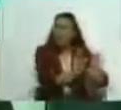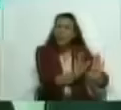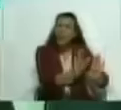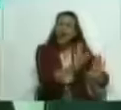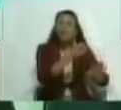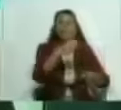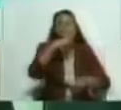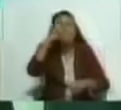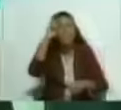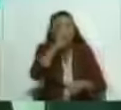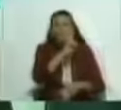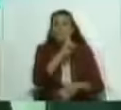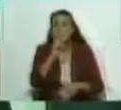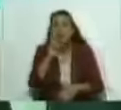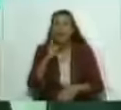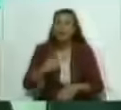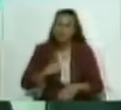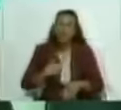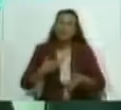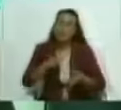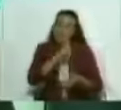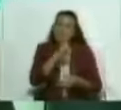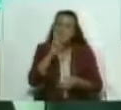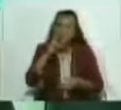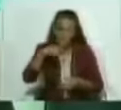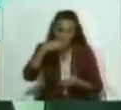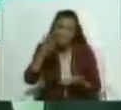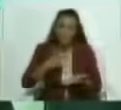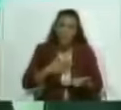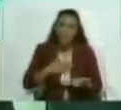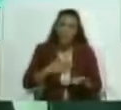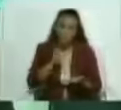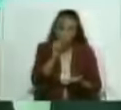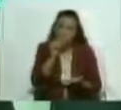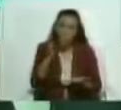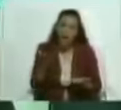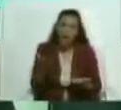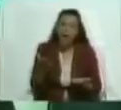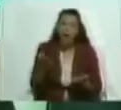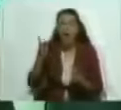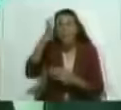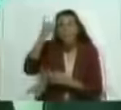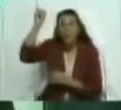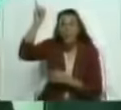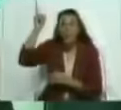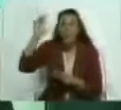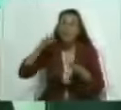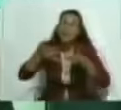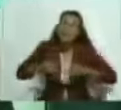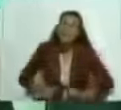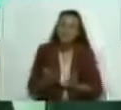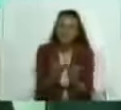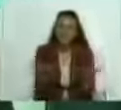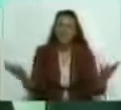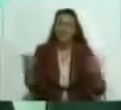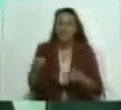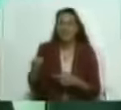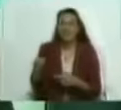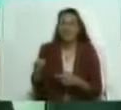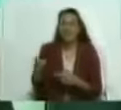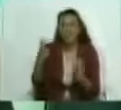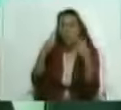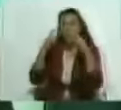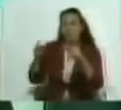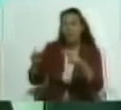y a ese padre. Yo soy padre. Padre, y le doy gracias al Padre Celestial que aquí están mis hijos. Y cuando los